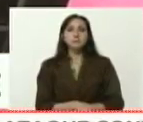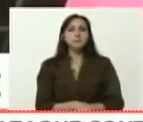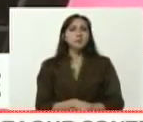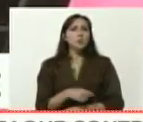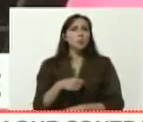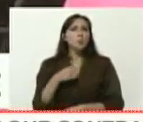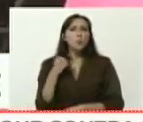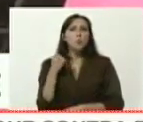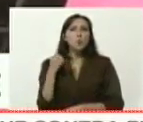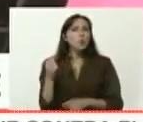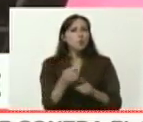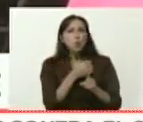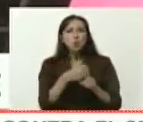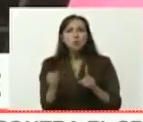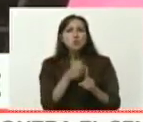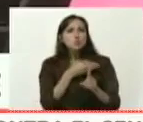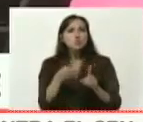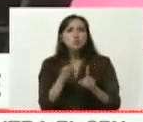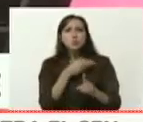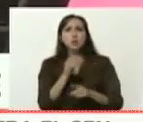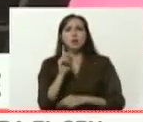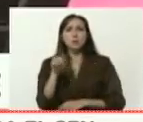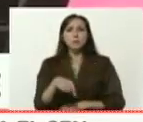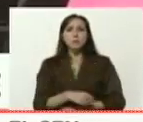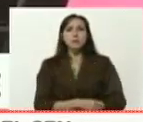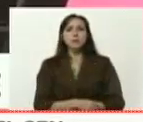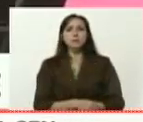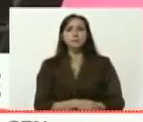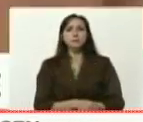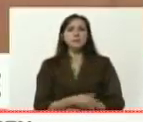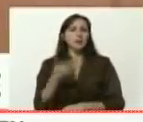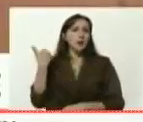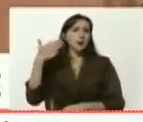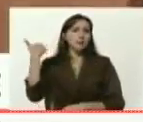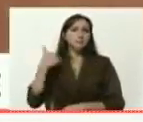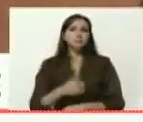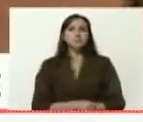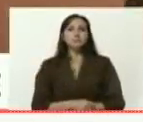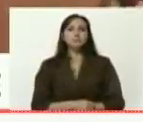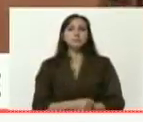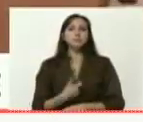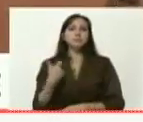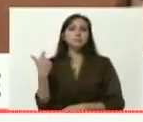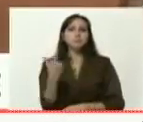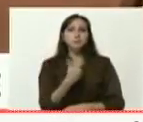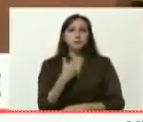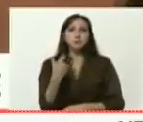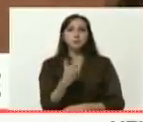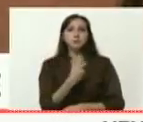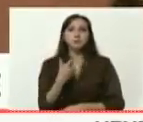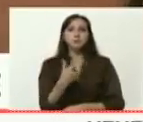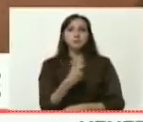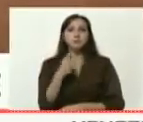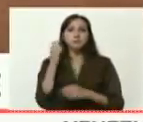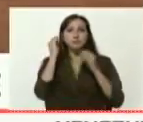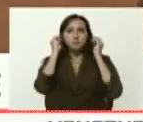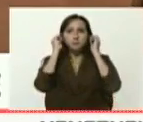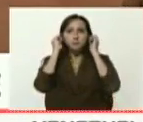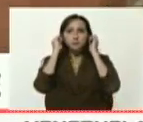torturados, y el CIFA en ese entonces iba a buscar a Santiago Báez, mi